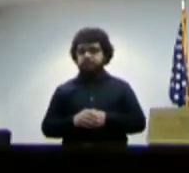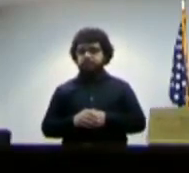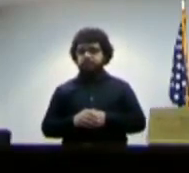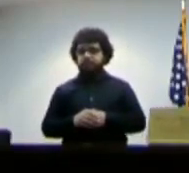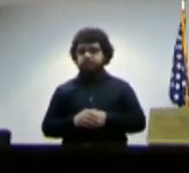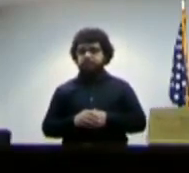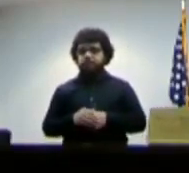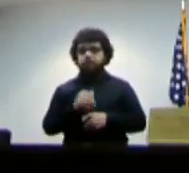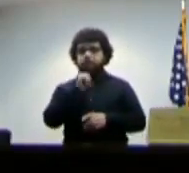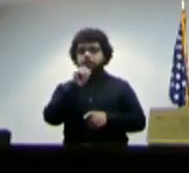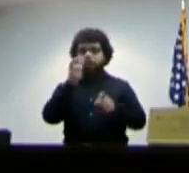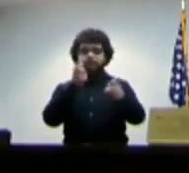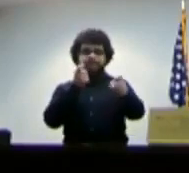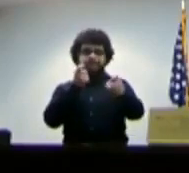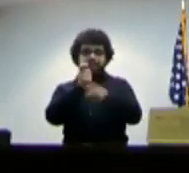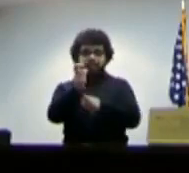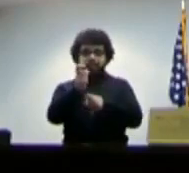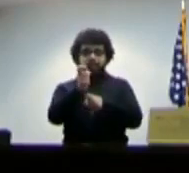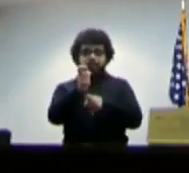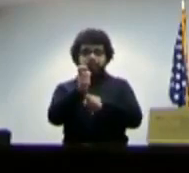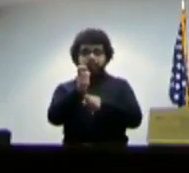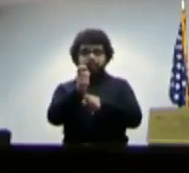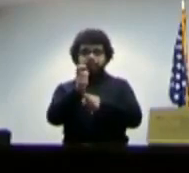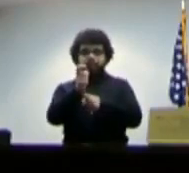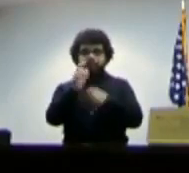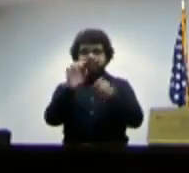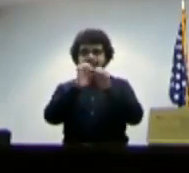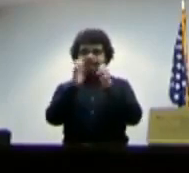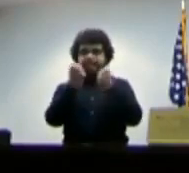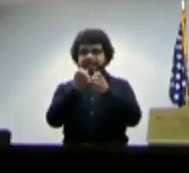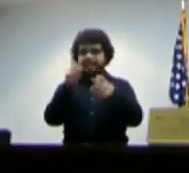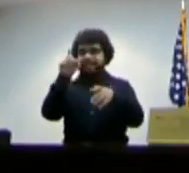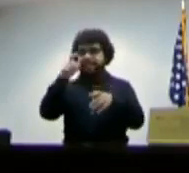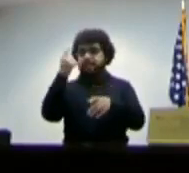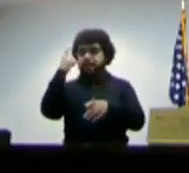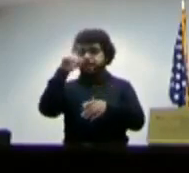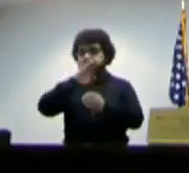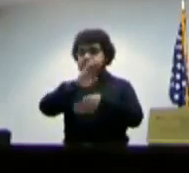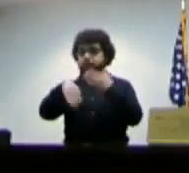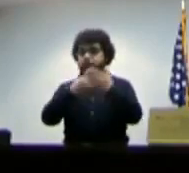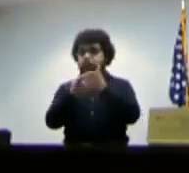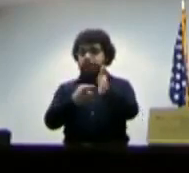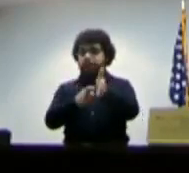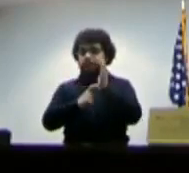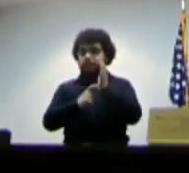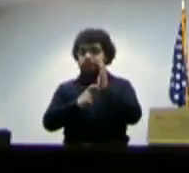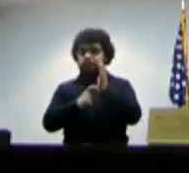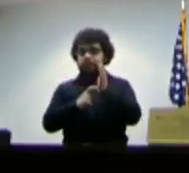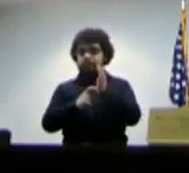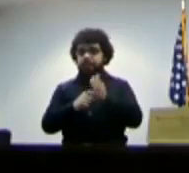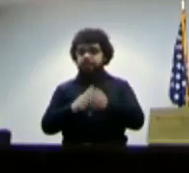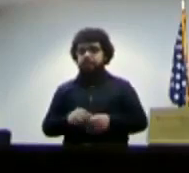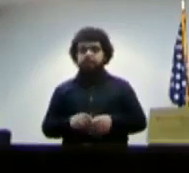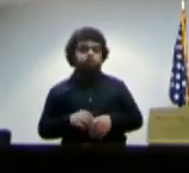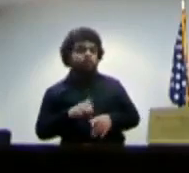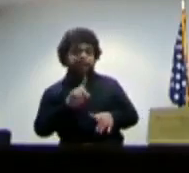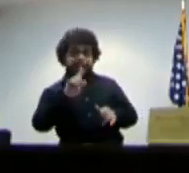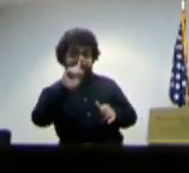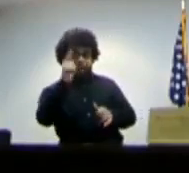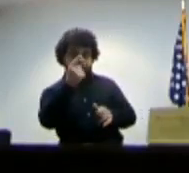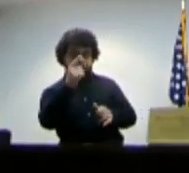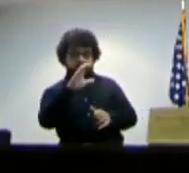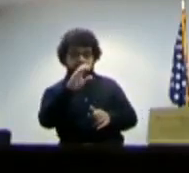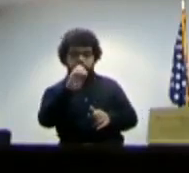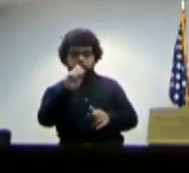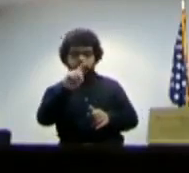la producción de energía necesaria para cubrir toda la demanda. El primer evento, el de Costa Azul. Por eso. Y el